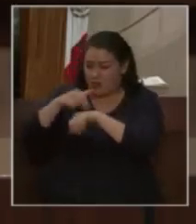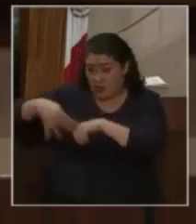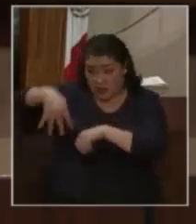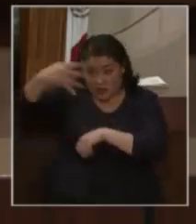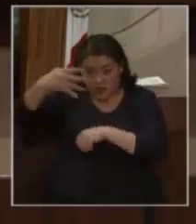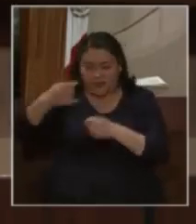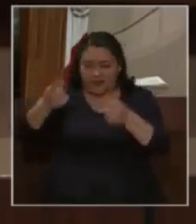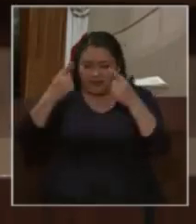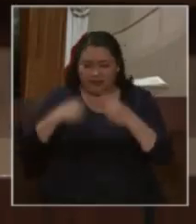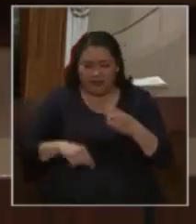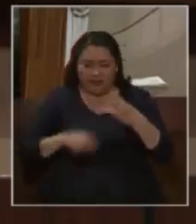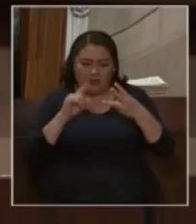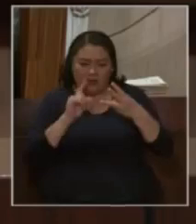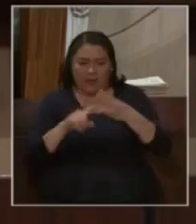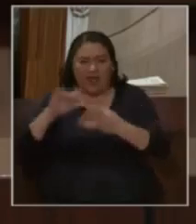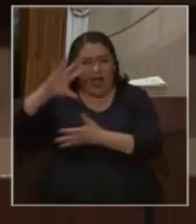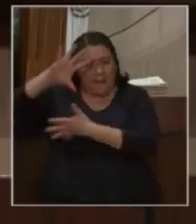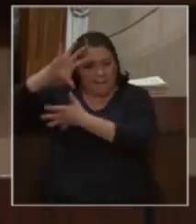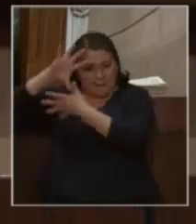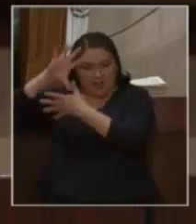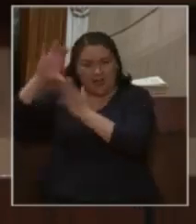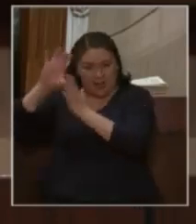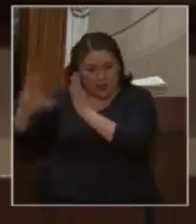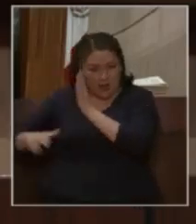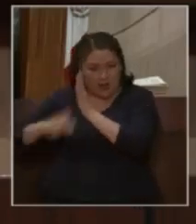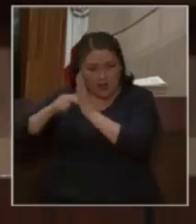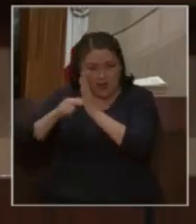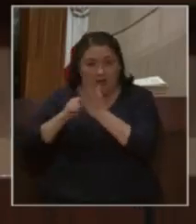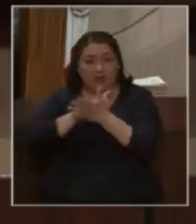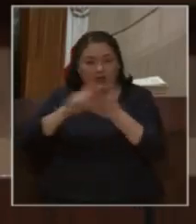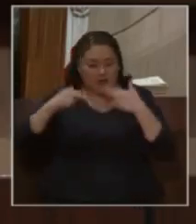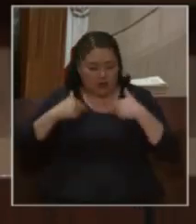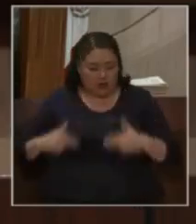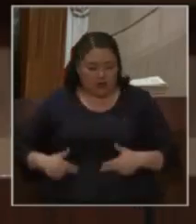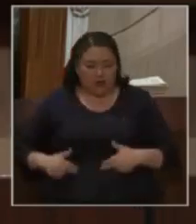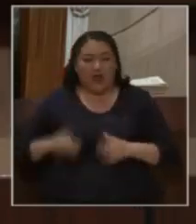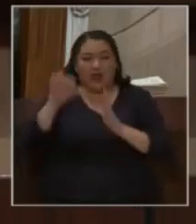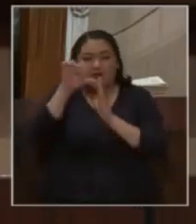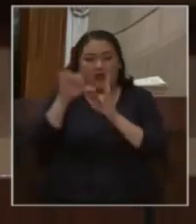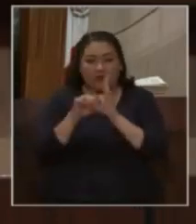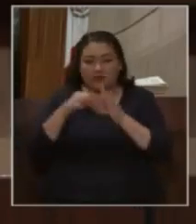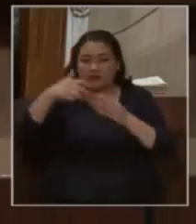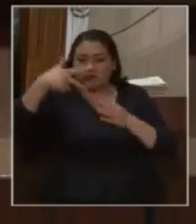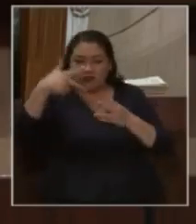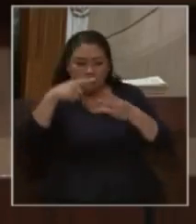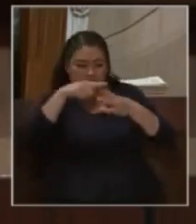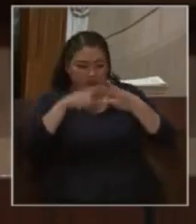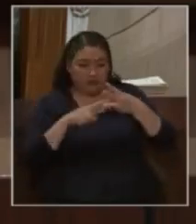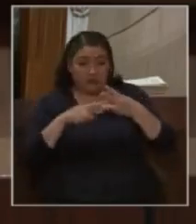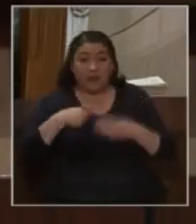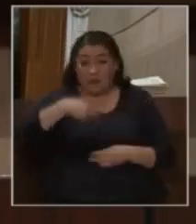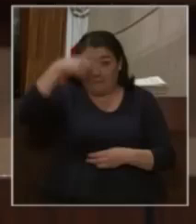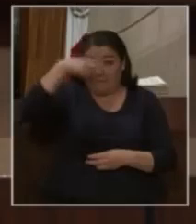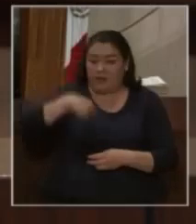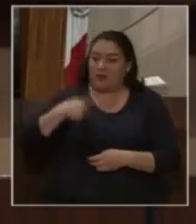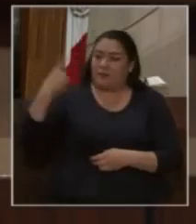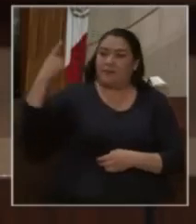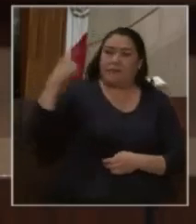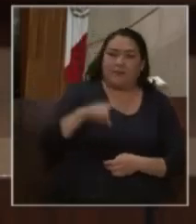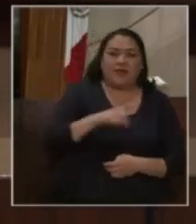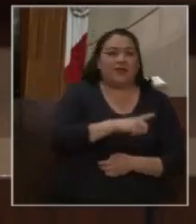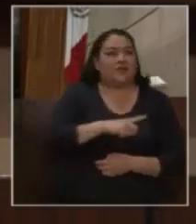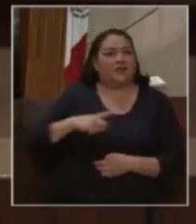la Convención Americana sobre Derechos Humanos, en su artículo 8, imponen al Estado mexicano su